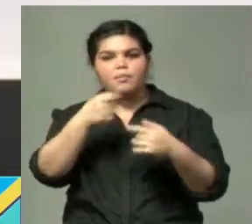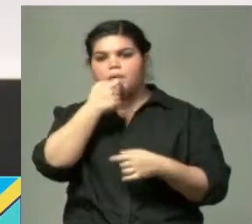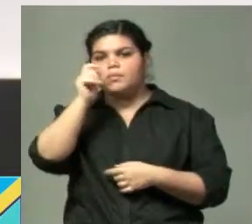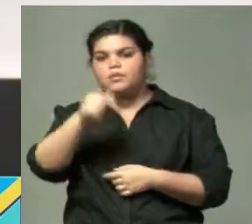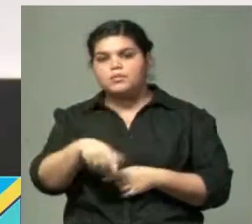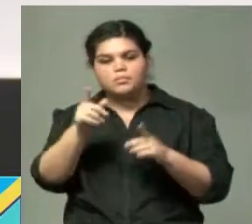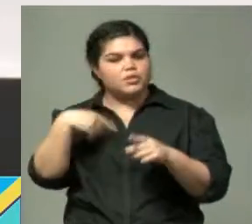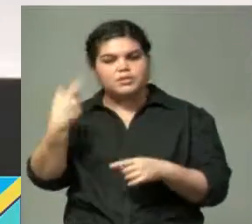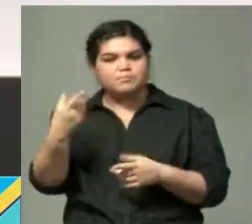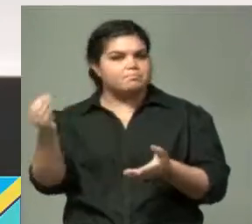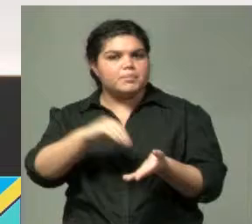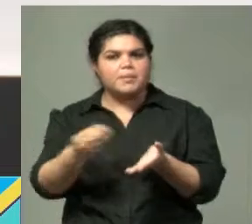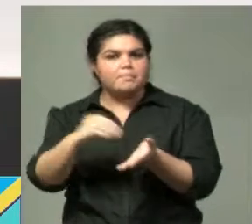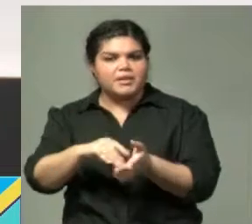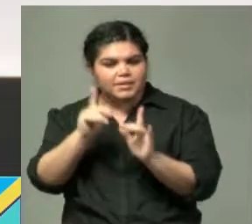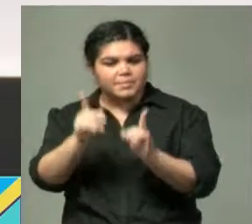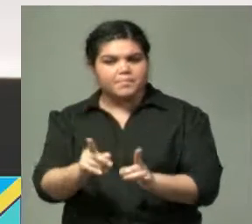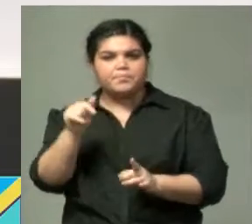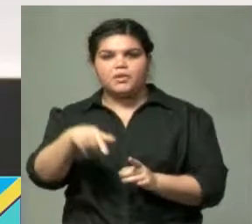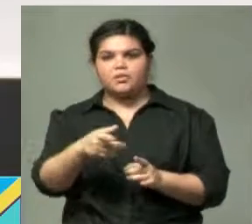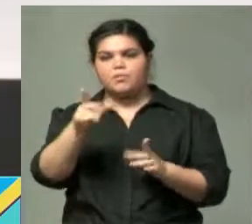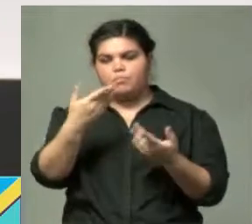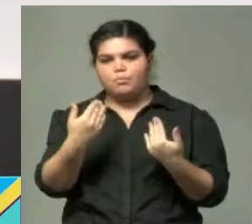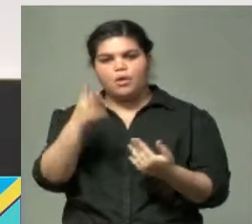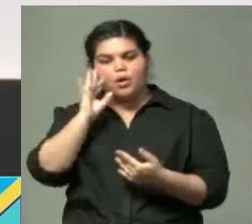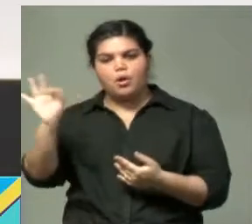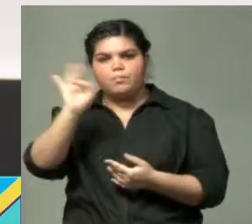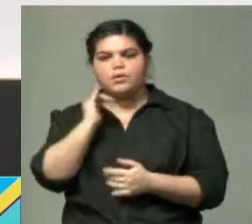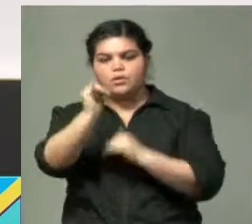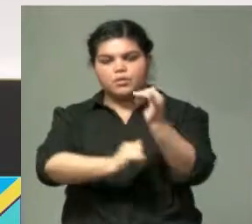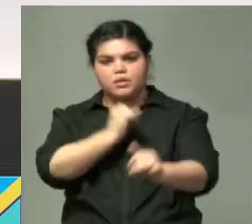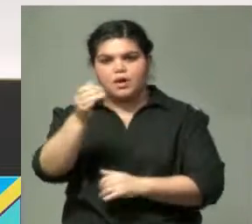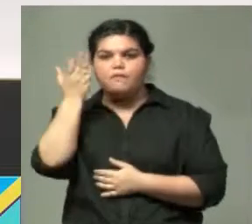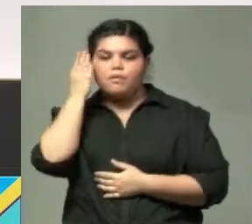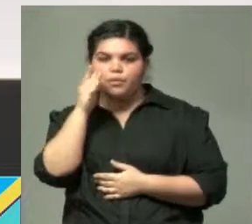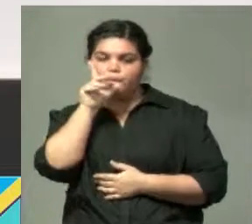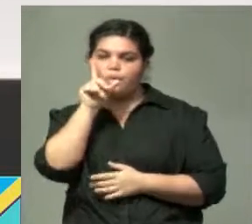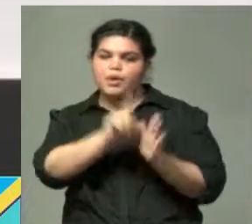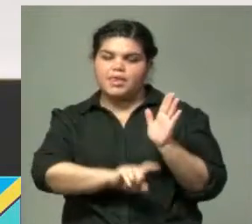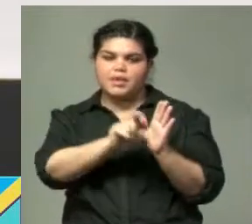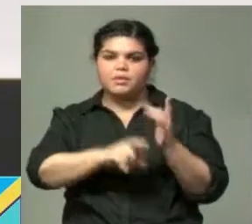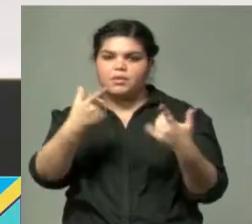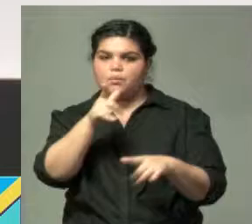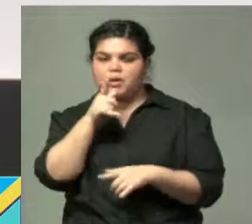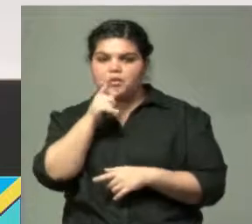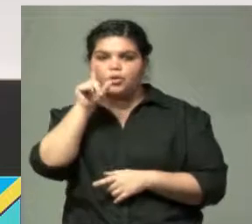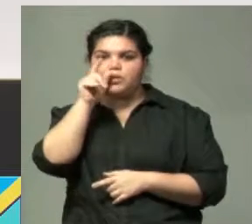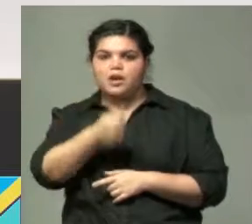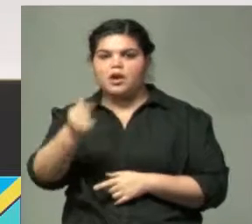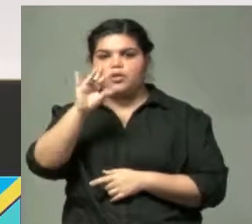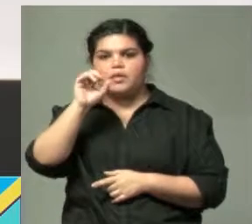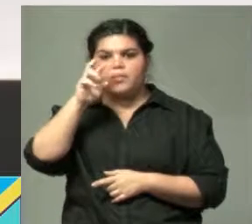vamos a ir siempre un poco más allá. Recuerden que ustedes pueden participar, estamos en redes sociales, en Facebook y en Instagram como Distintos Parecidos y en Twitter